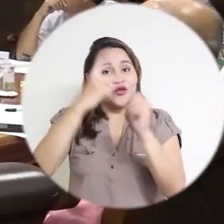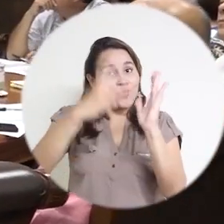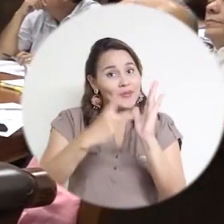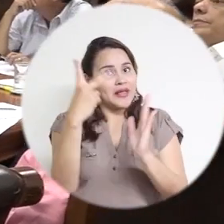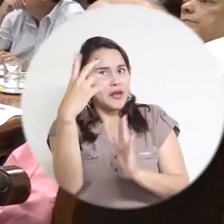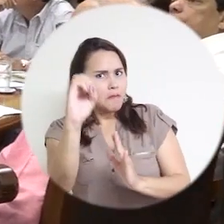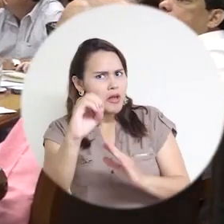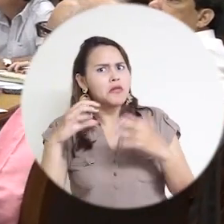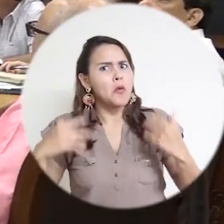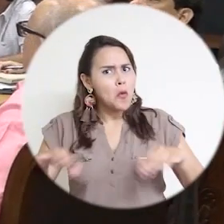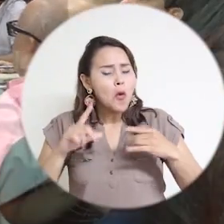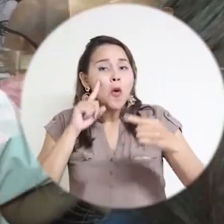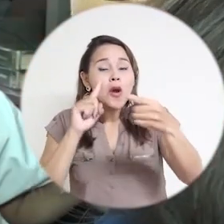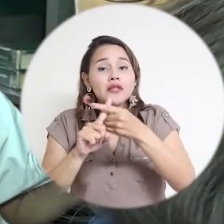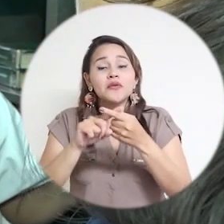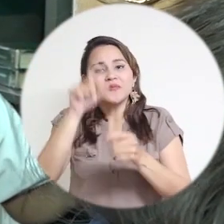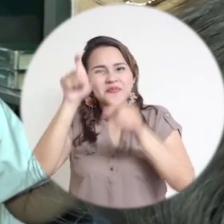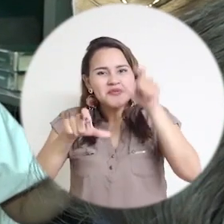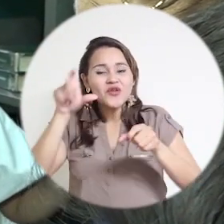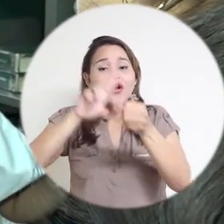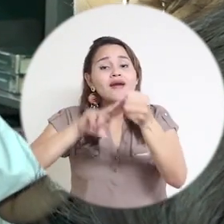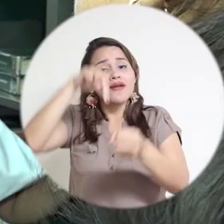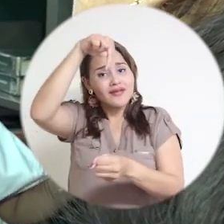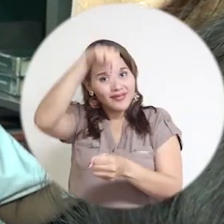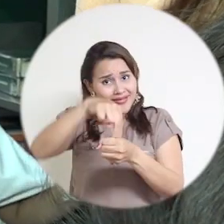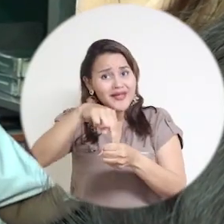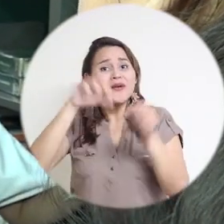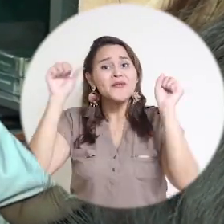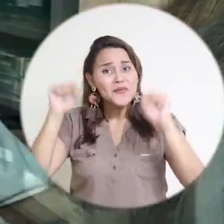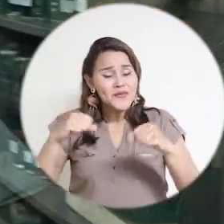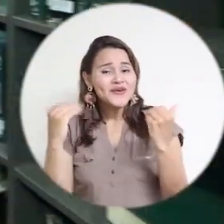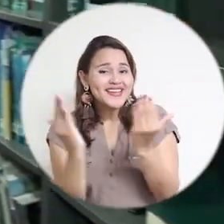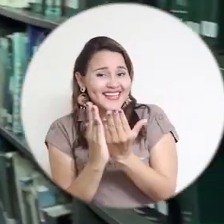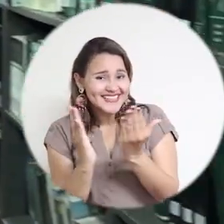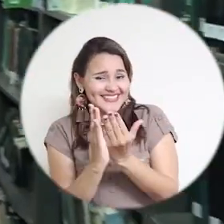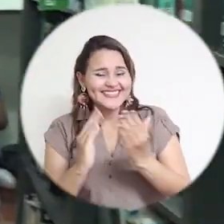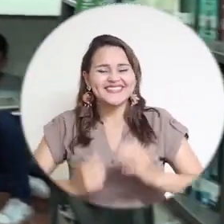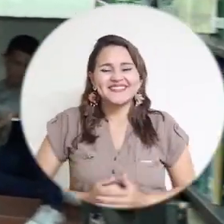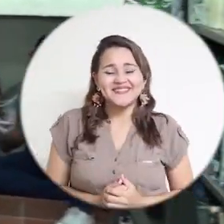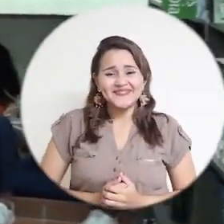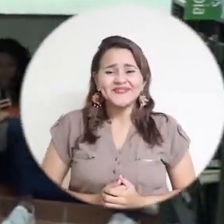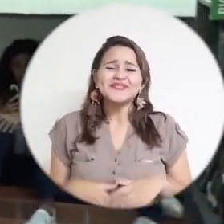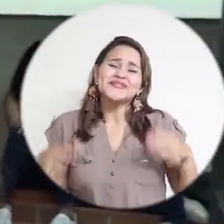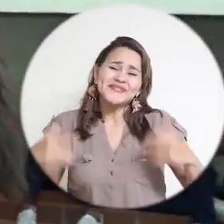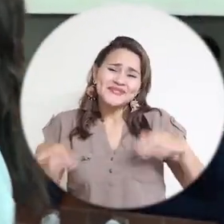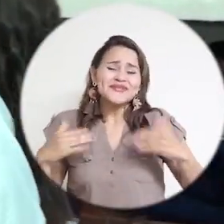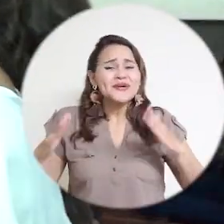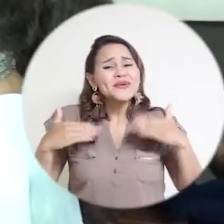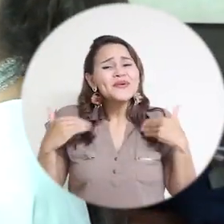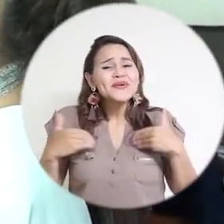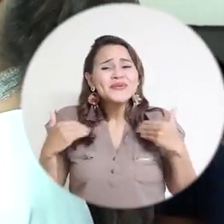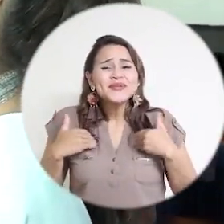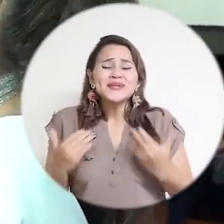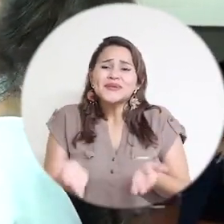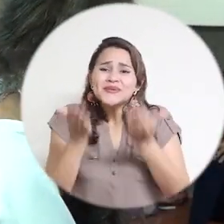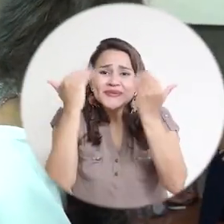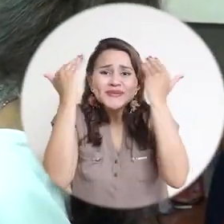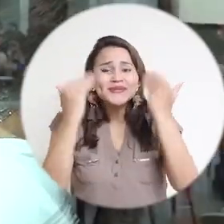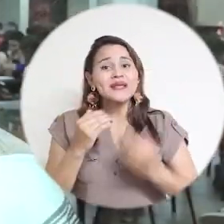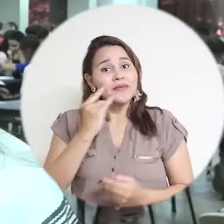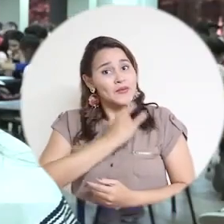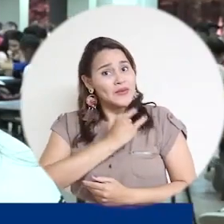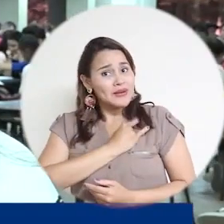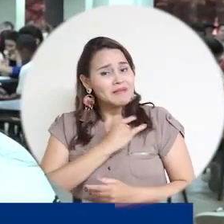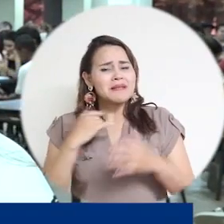2020, ha despertado en los estudiantes indígenas de la Universidad del Magdalena voces de respaldo y apoyo. Es una buena iniciativa